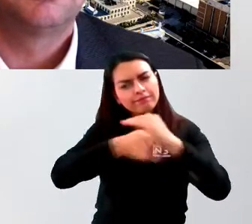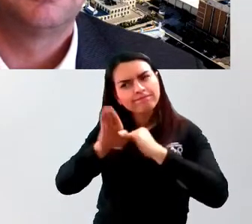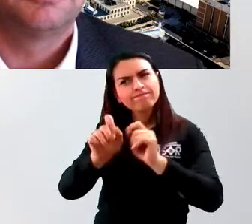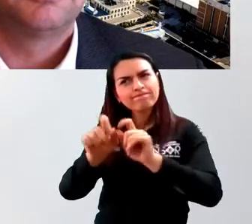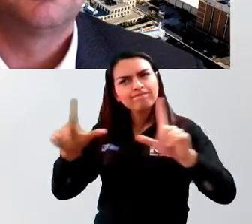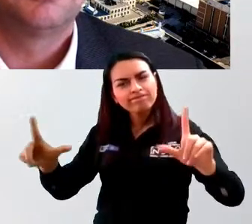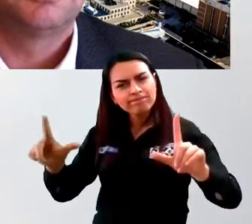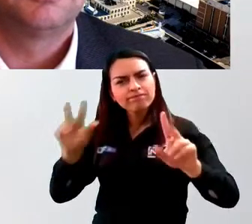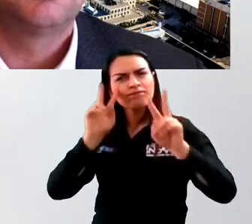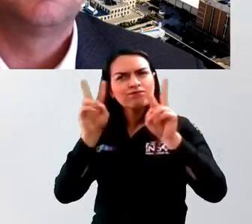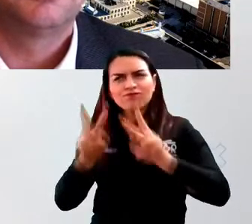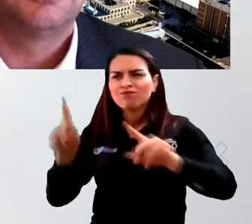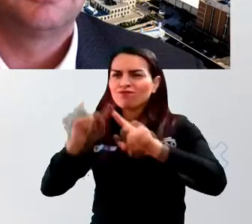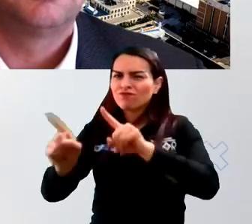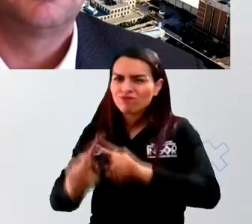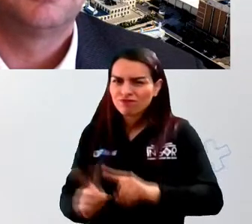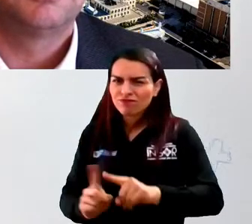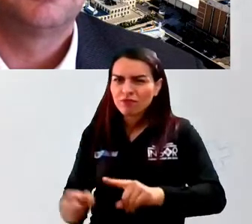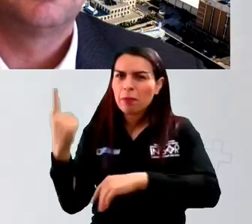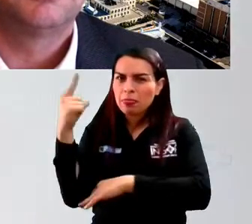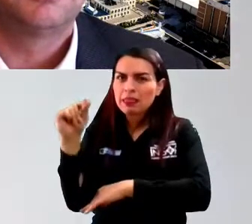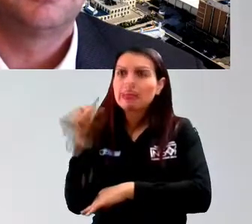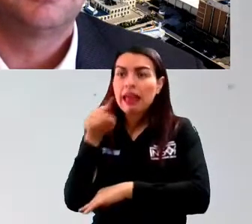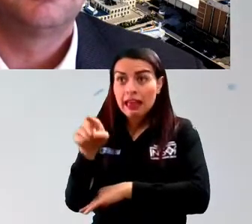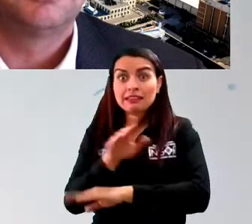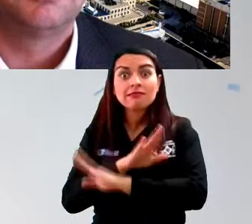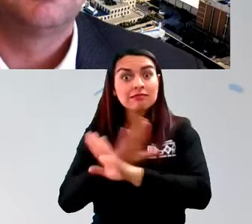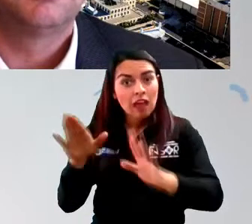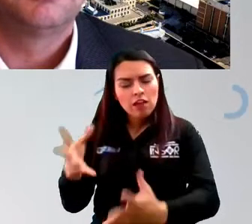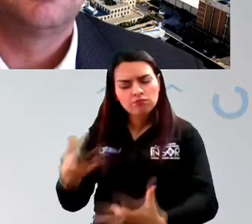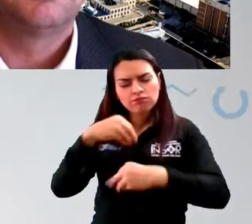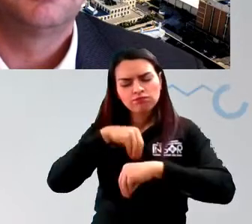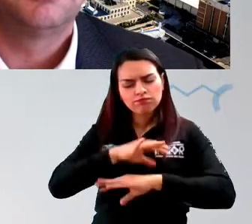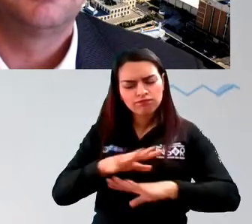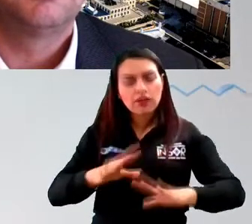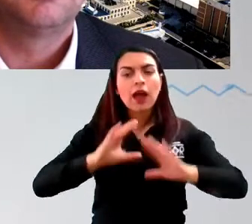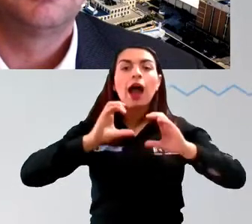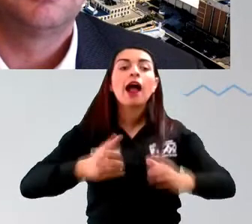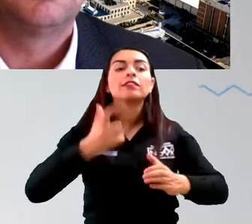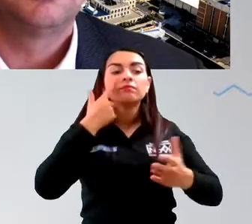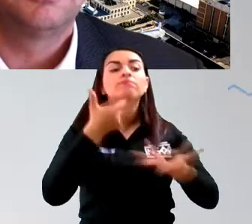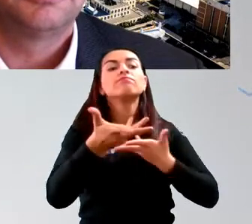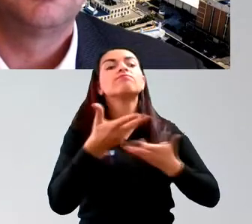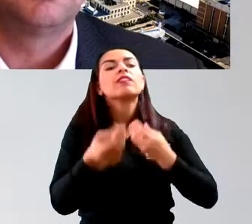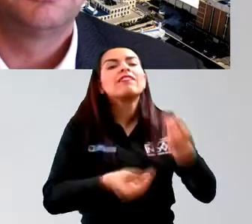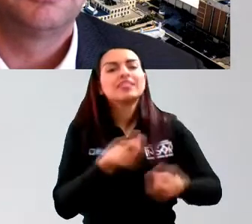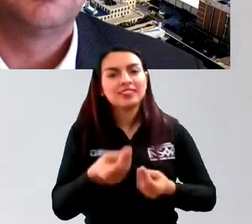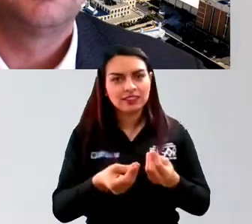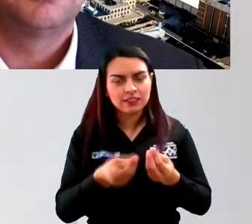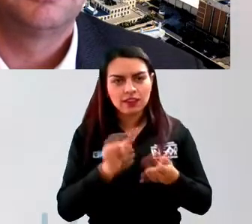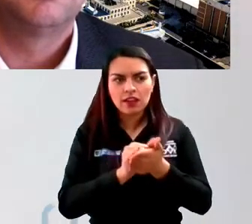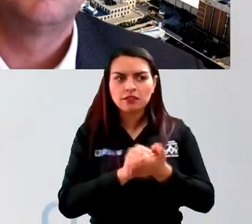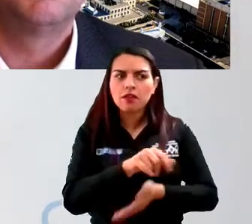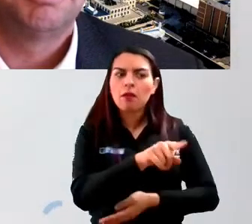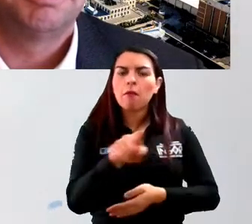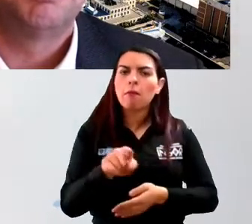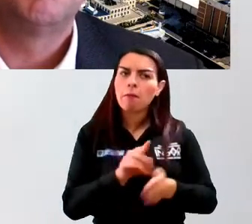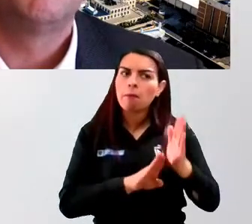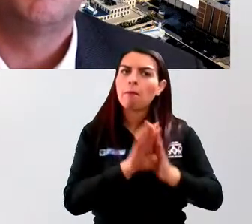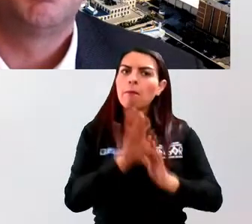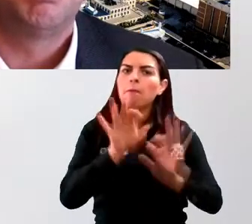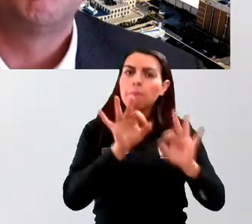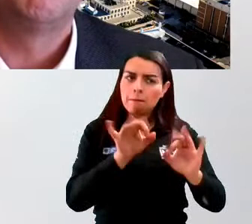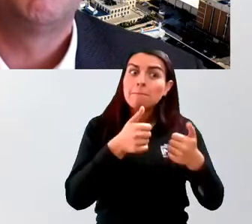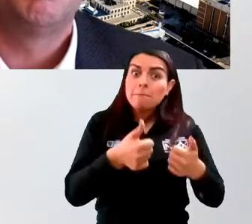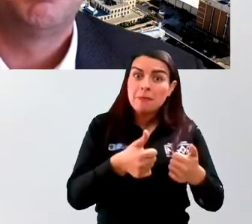y luego en clase tratar de resolver esto, ha funcionado muy bien. Donde no hemos tenido mucho éxito,